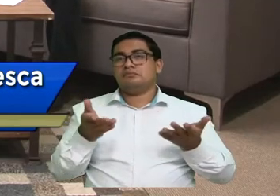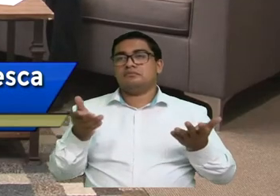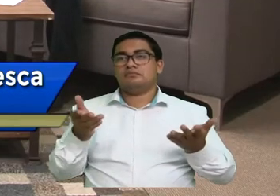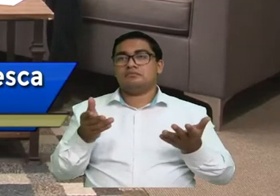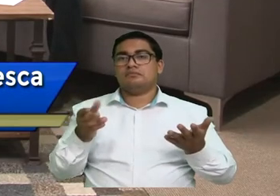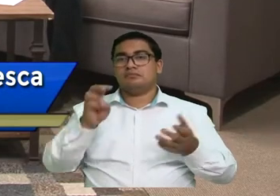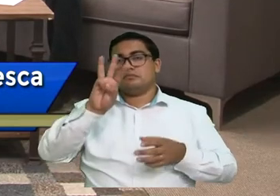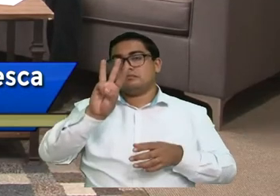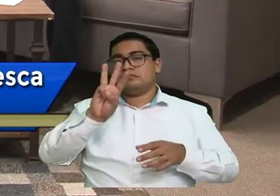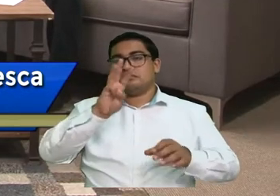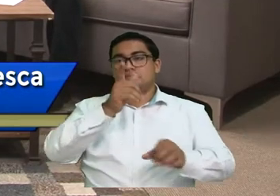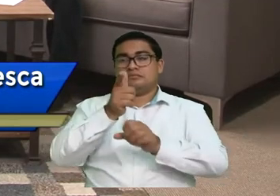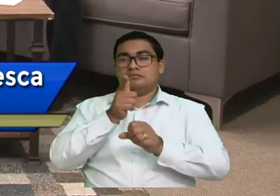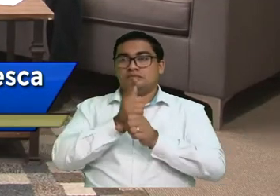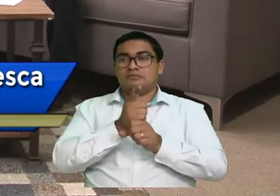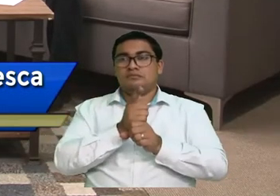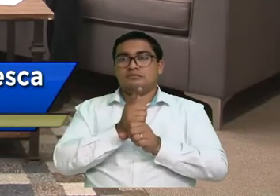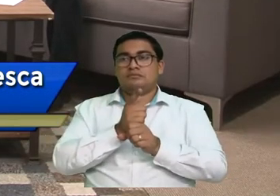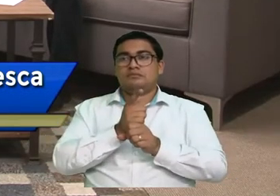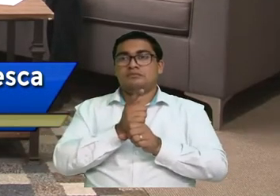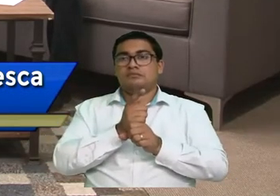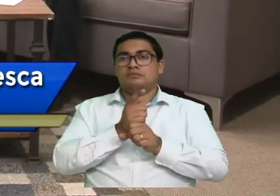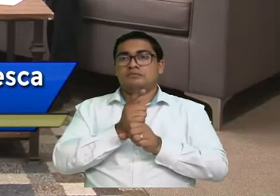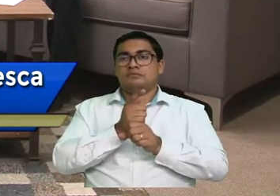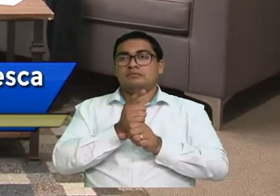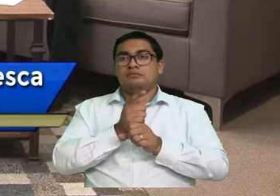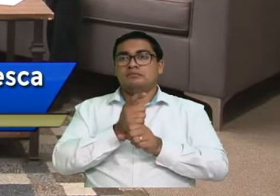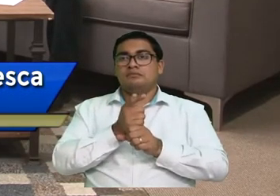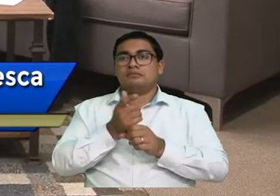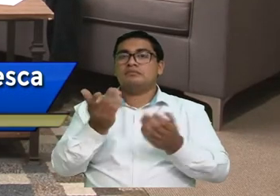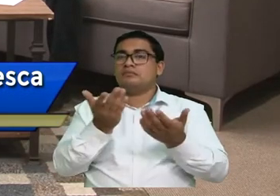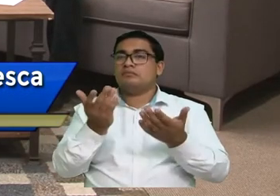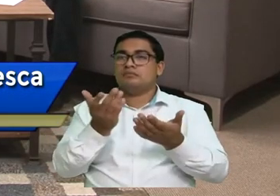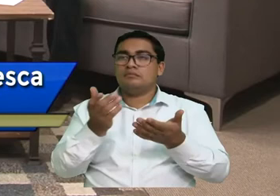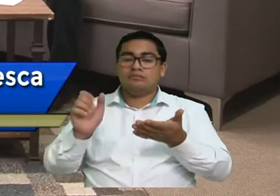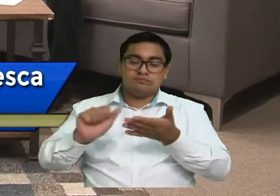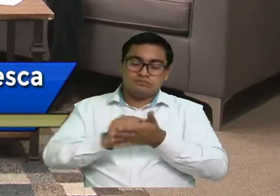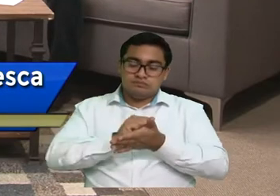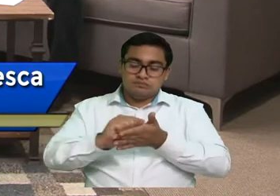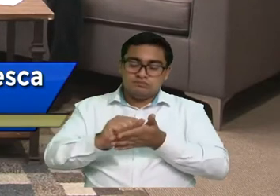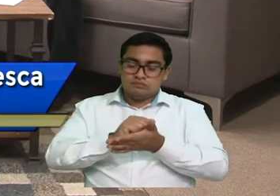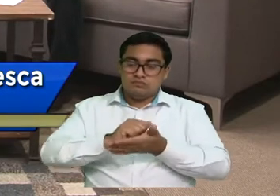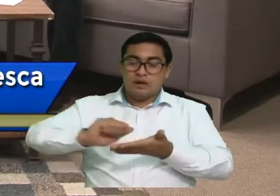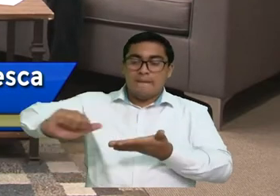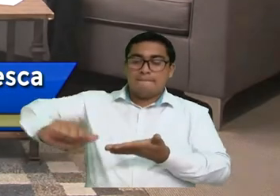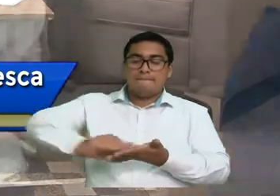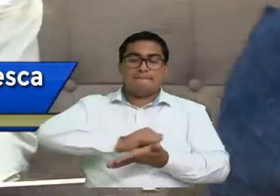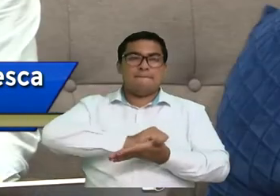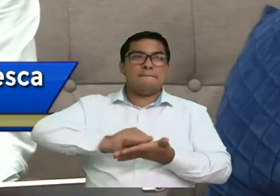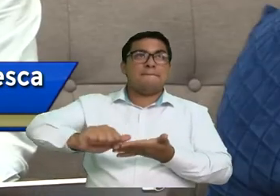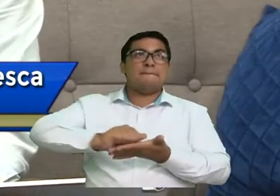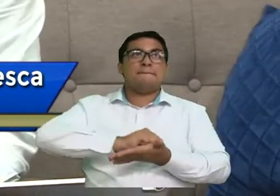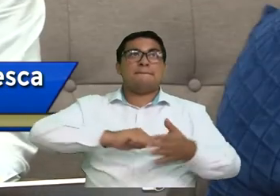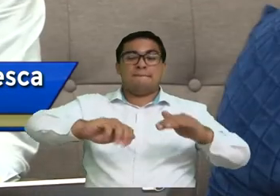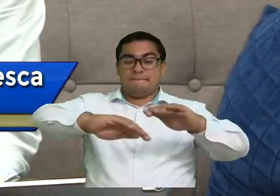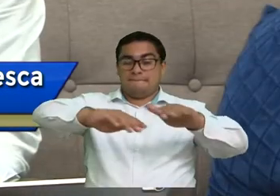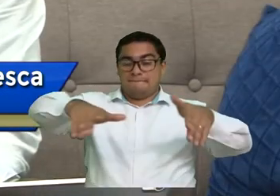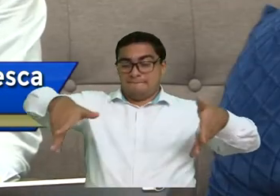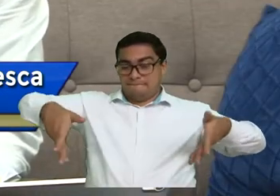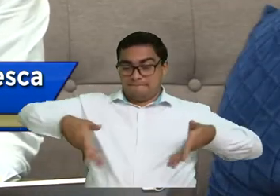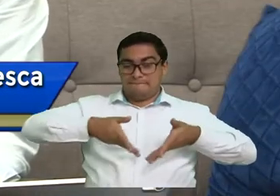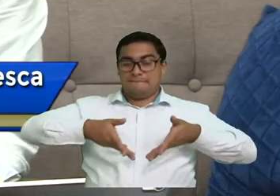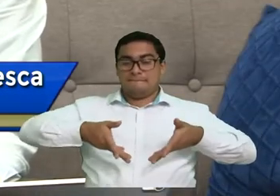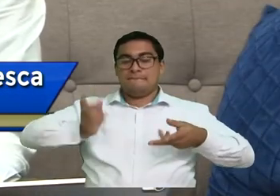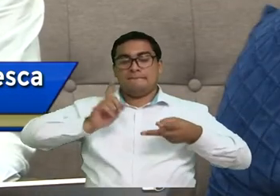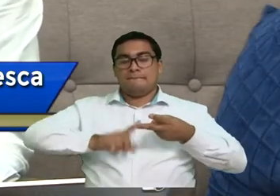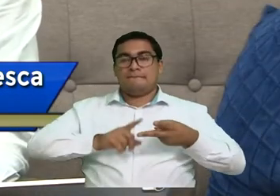estos 3 videos, uno de ellos es planchado y revestimiento de estanques artesanales,